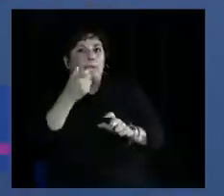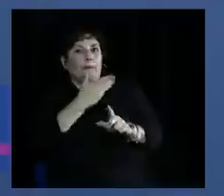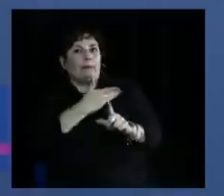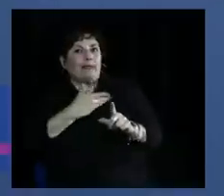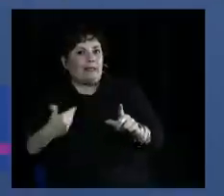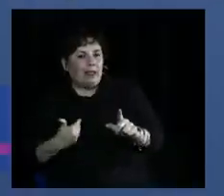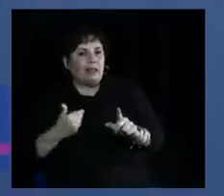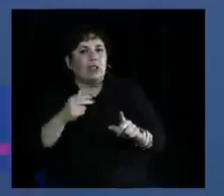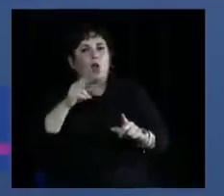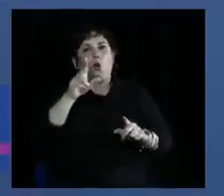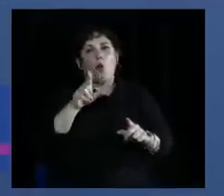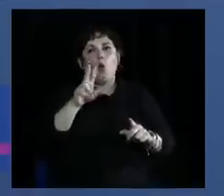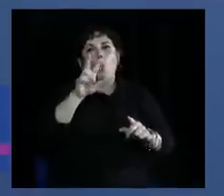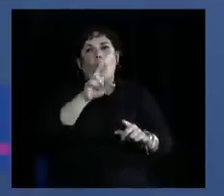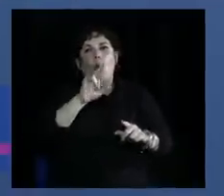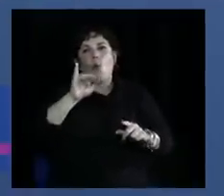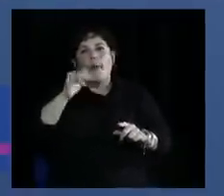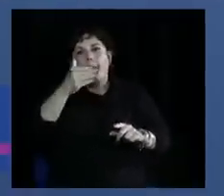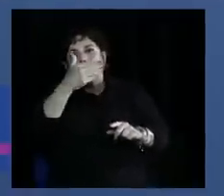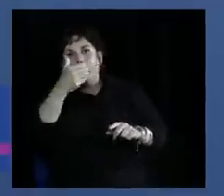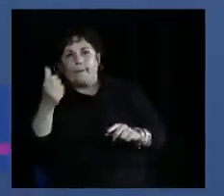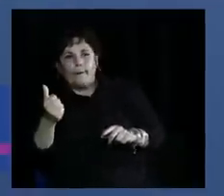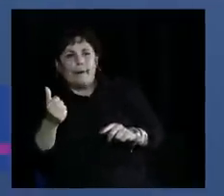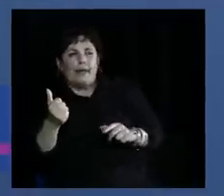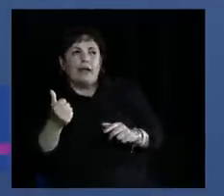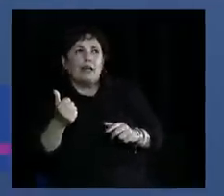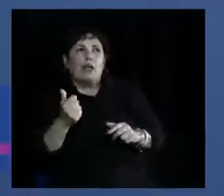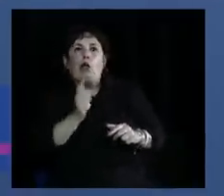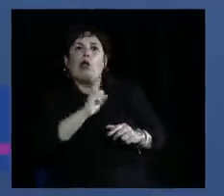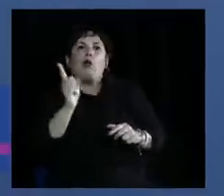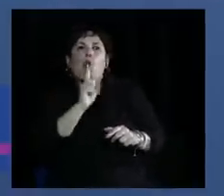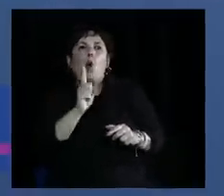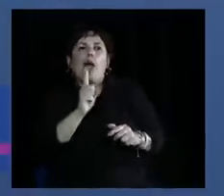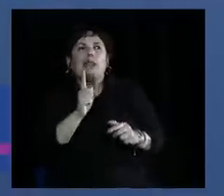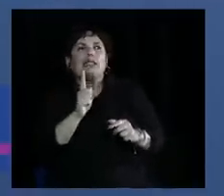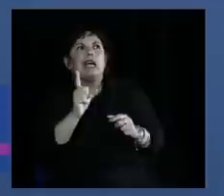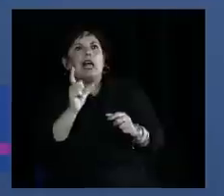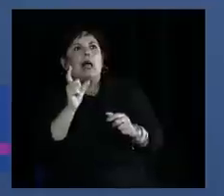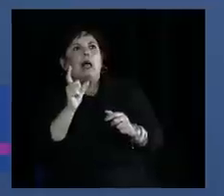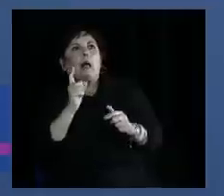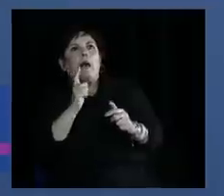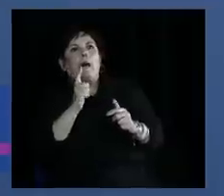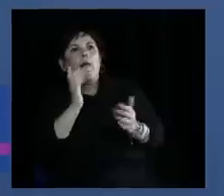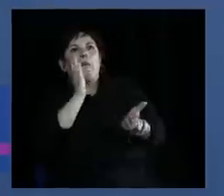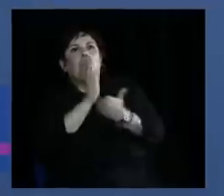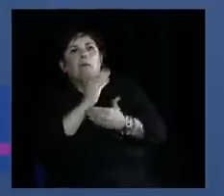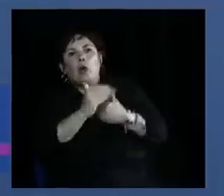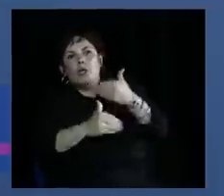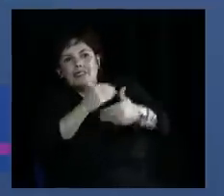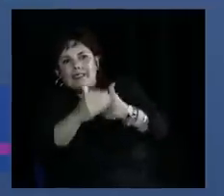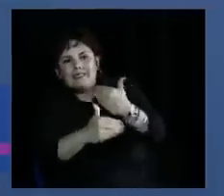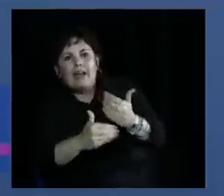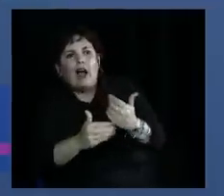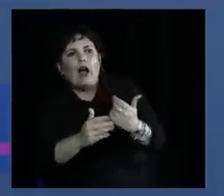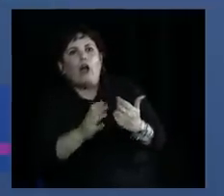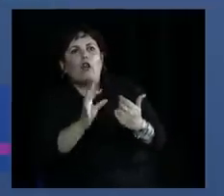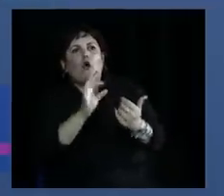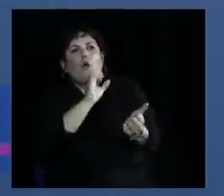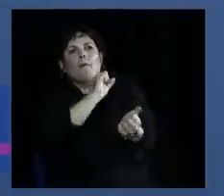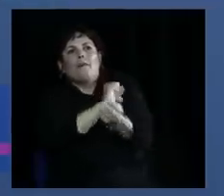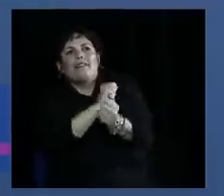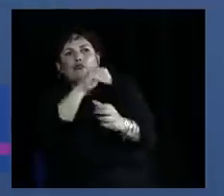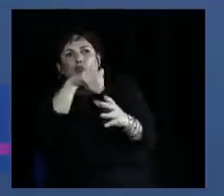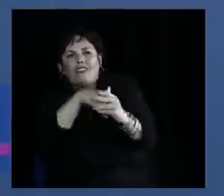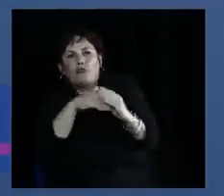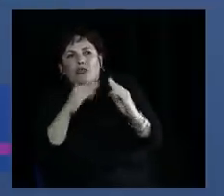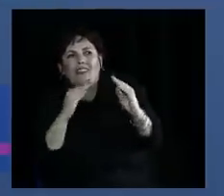Álvaro Uribe Vélez fuera, no sé exactamente cómo es el término, procesado o llevado a algún tipo de detención